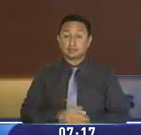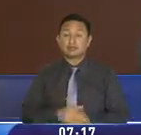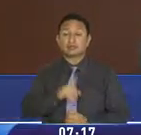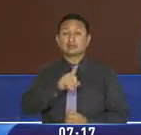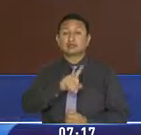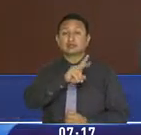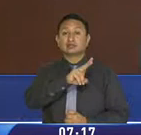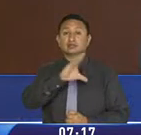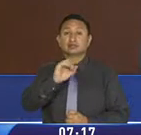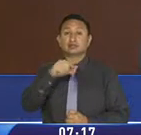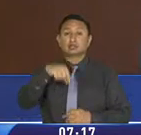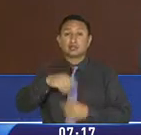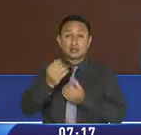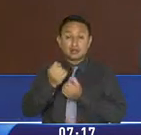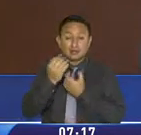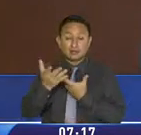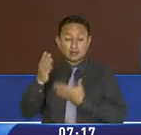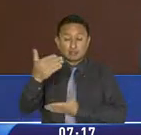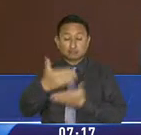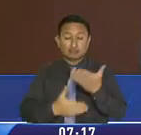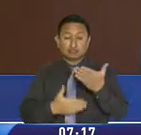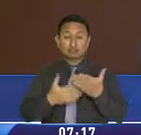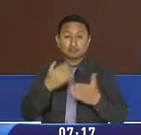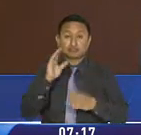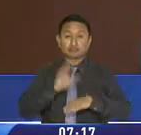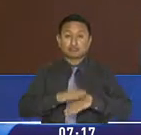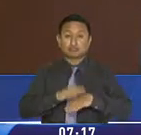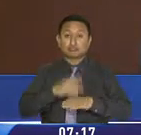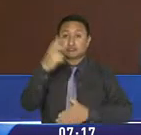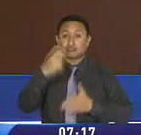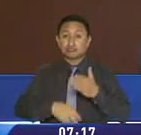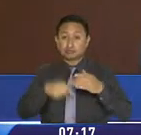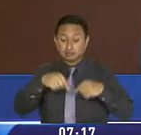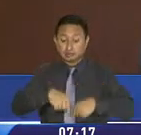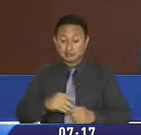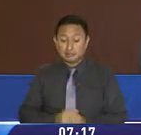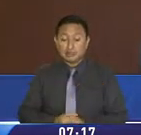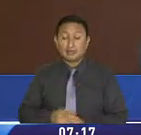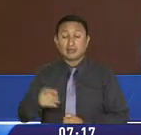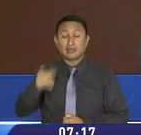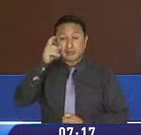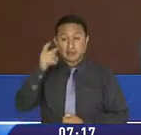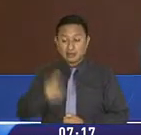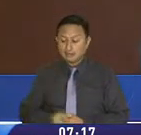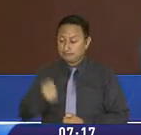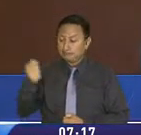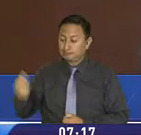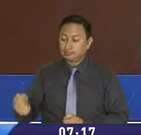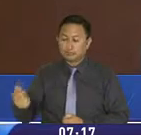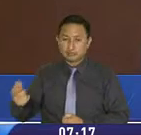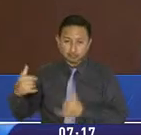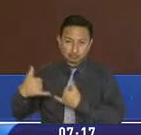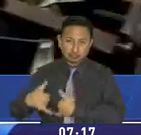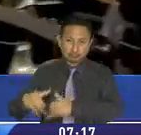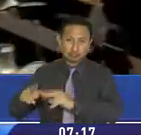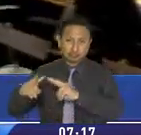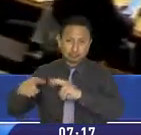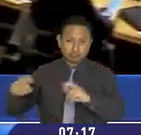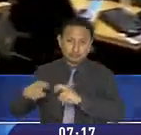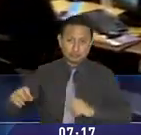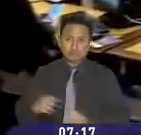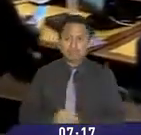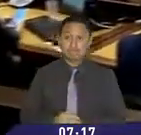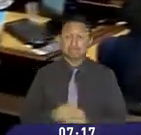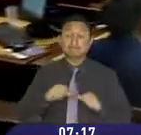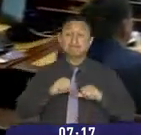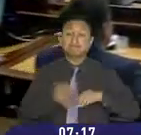120 informes con indicios de responsabilidad penal que han sido remitidos a la Fiscalía para el trámite correspondiente. La Asamblea